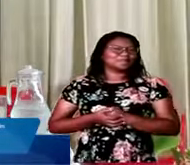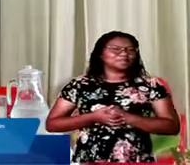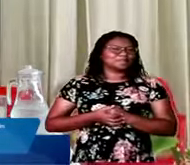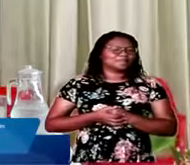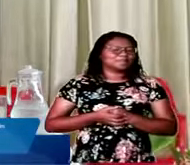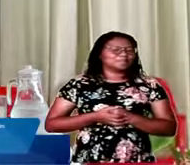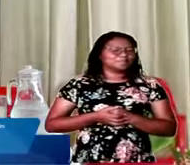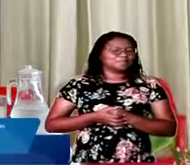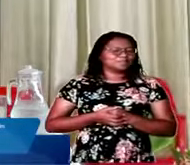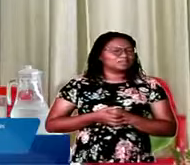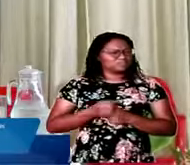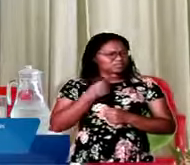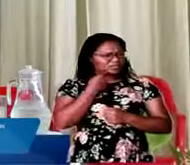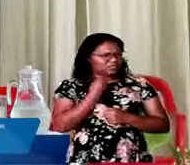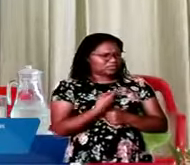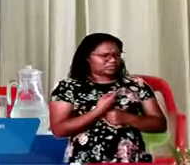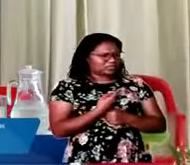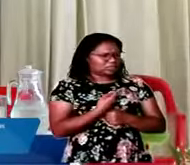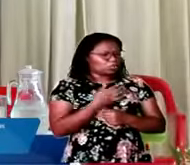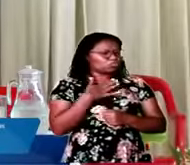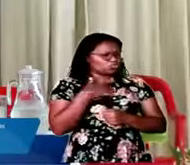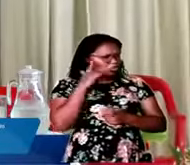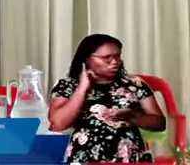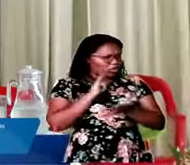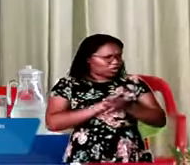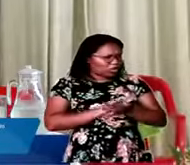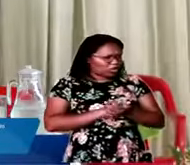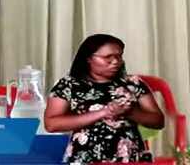Y él dijo, yo creo que fue